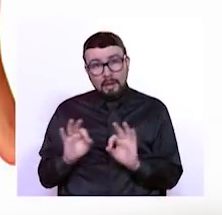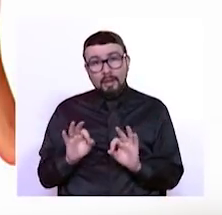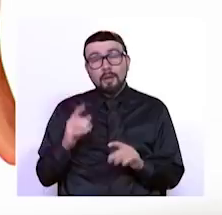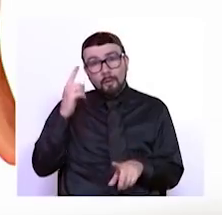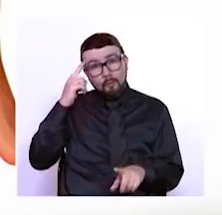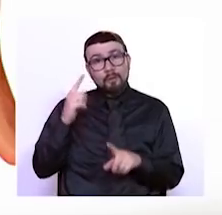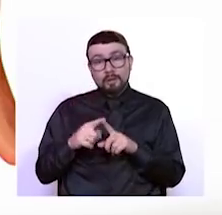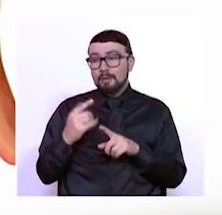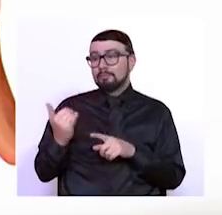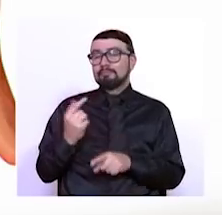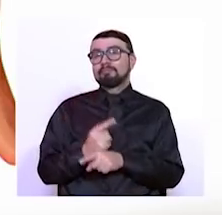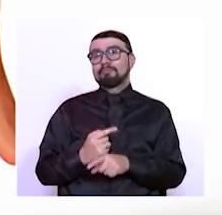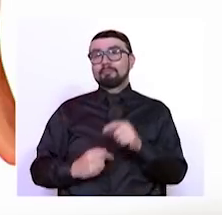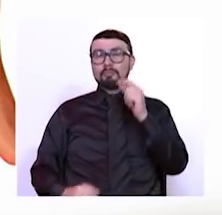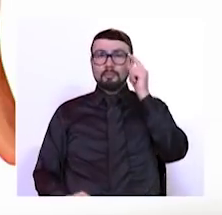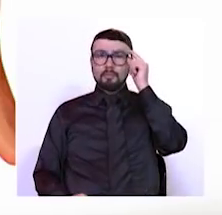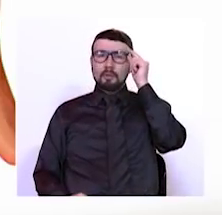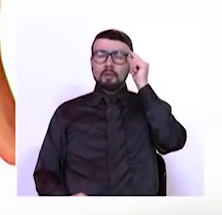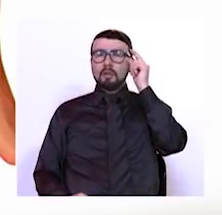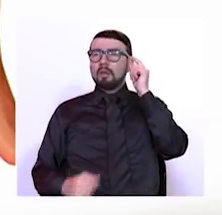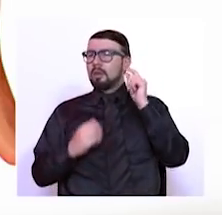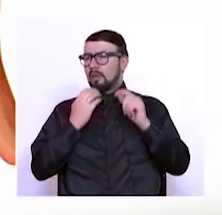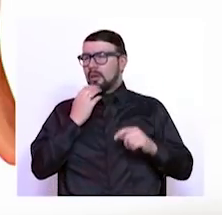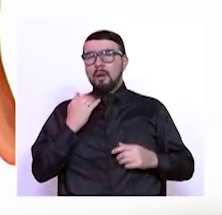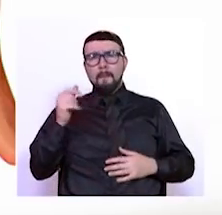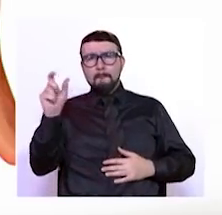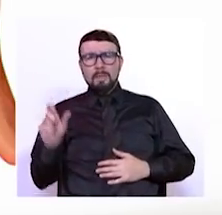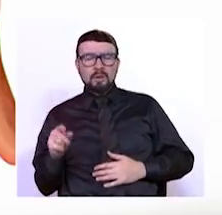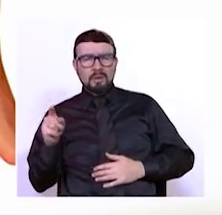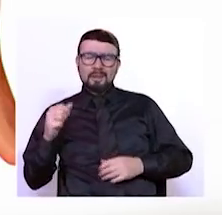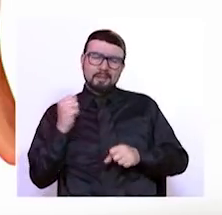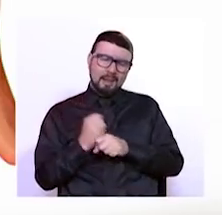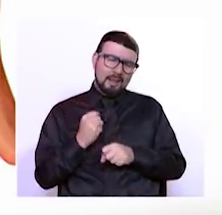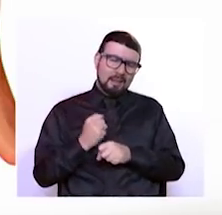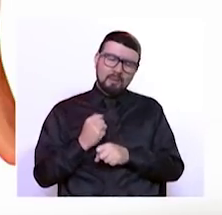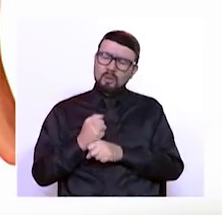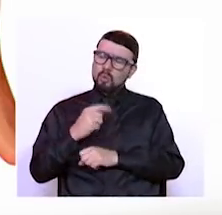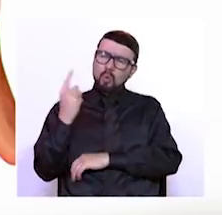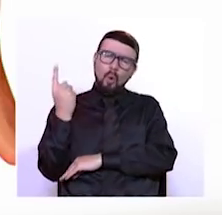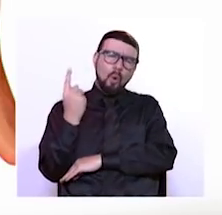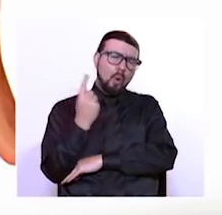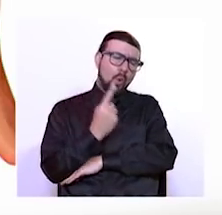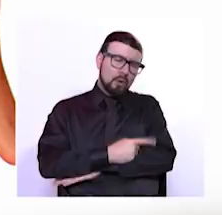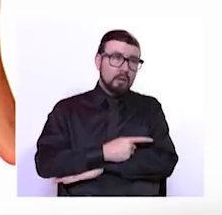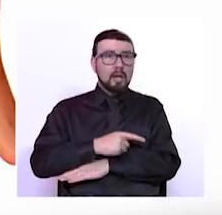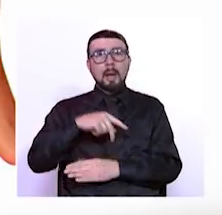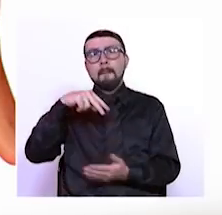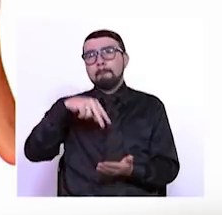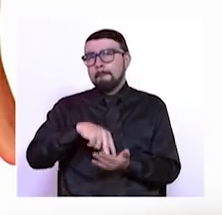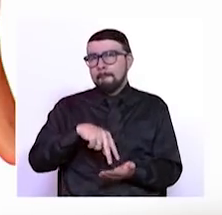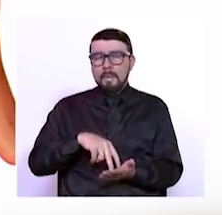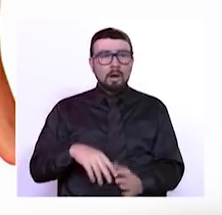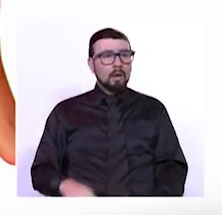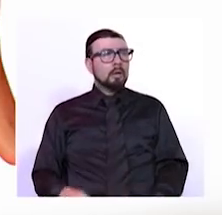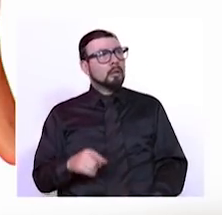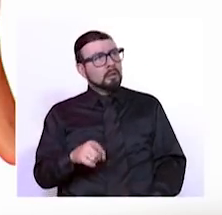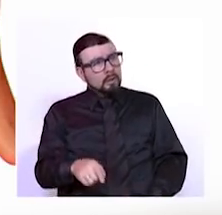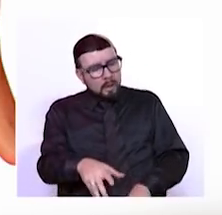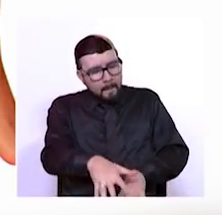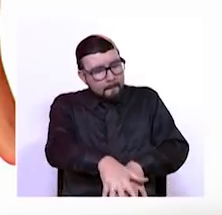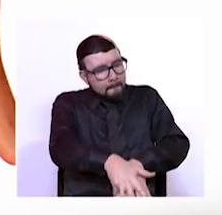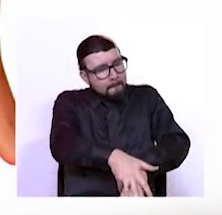esos estados. Cuando una persona tiene que laborar por largas horas del día, doctor Juan Diego Osa, ¿las medias qué papel